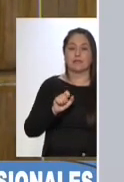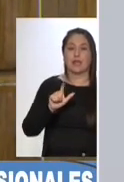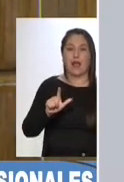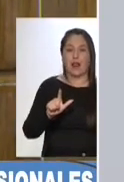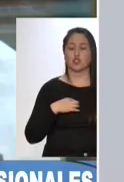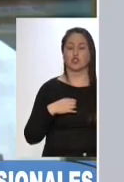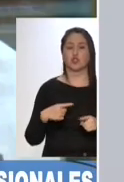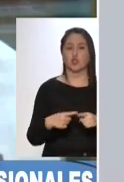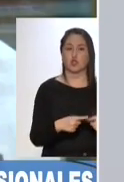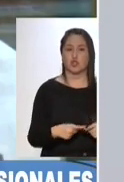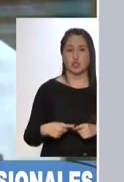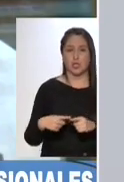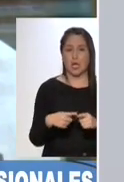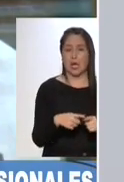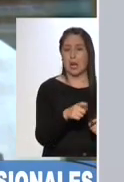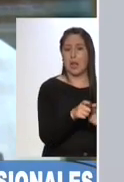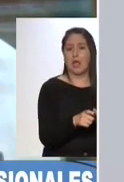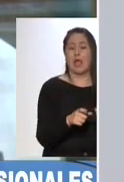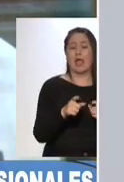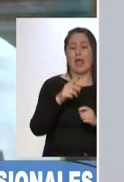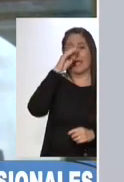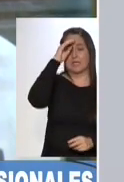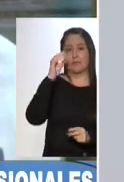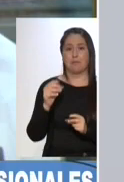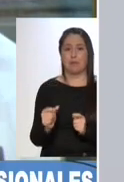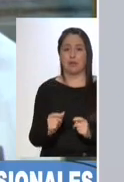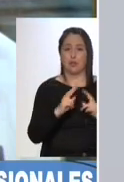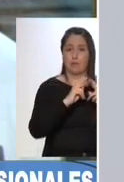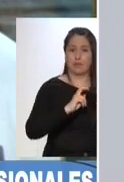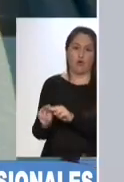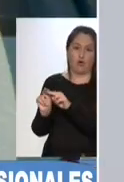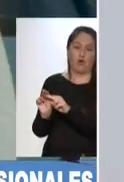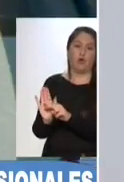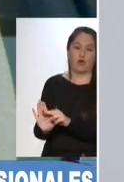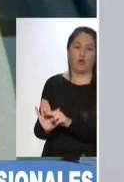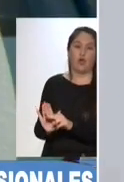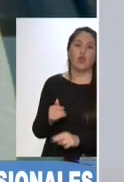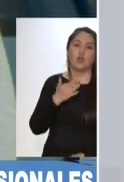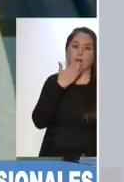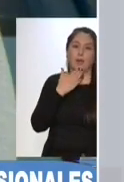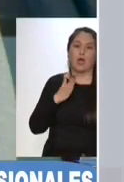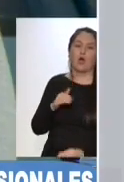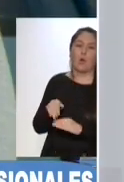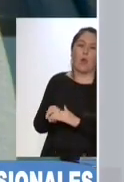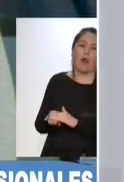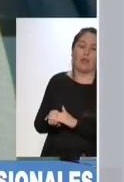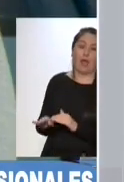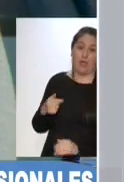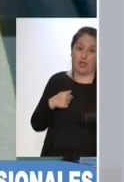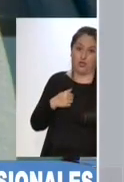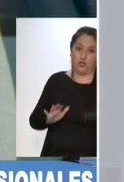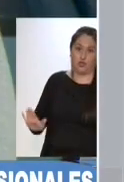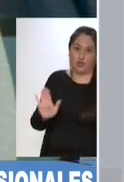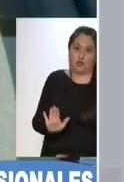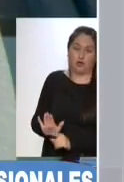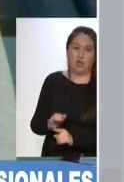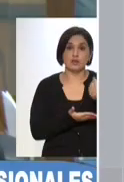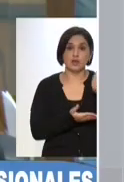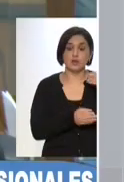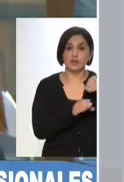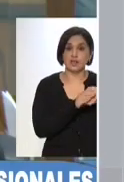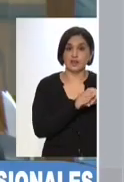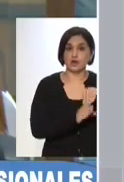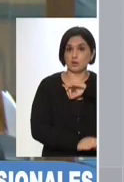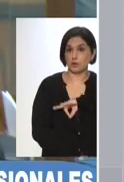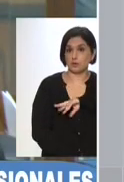de Diputadas y Diputados, al parecer no podría ser aprobada en la comisión mixta como está. ¿Cómo lo ve usted? Usted ha abogado en parte, la parte de